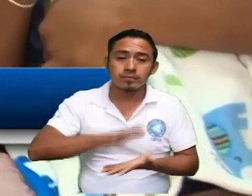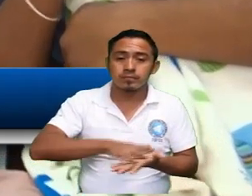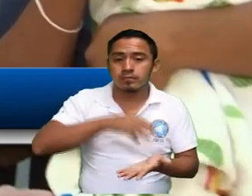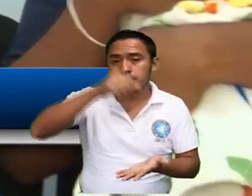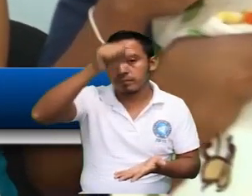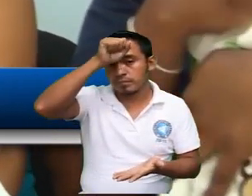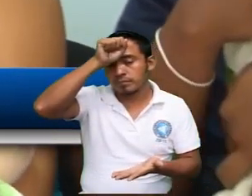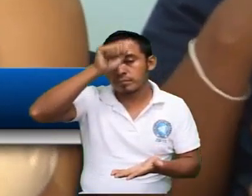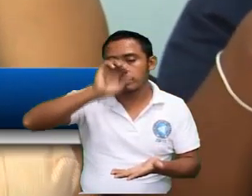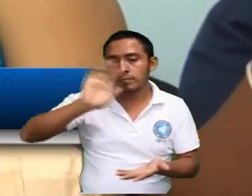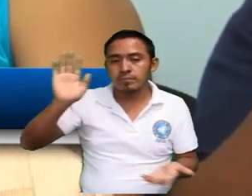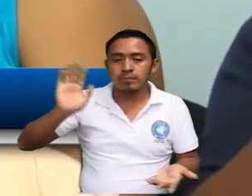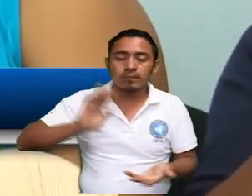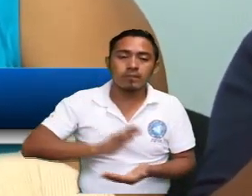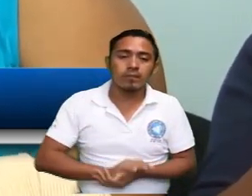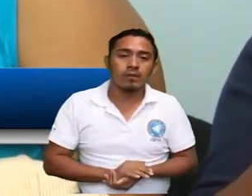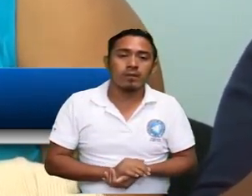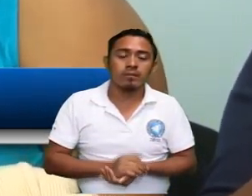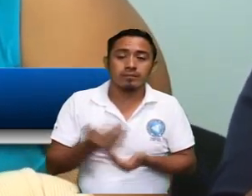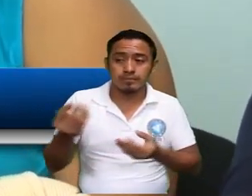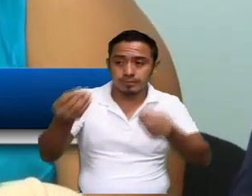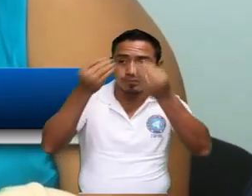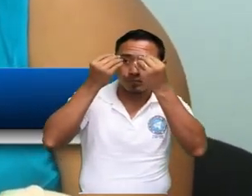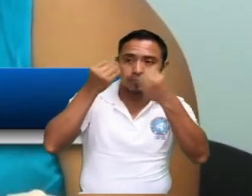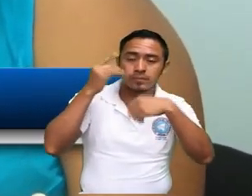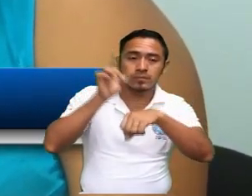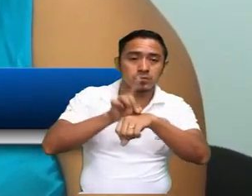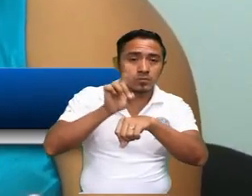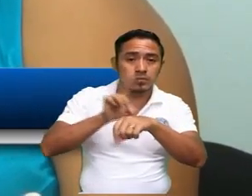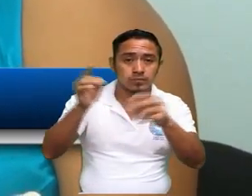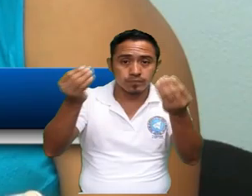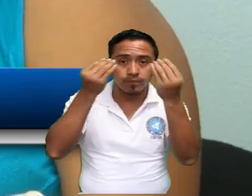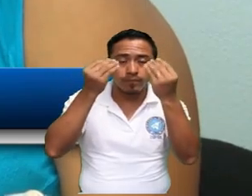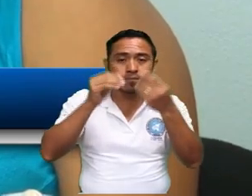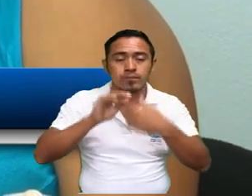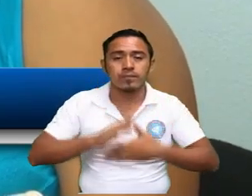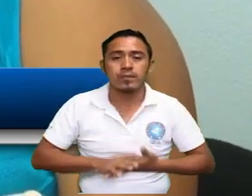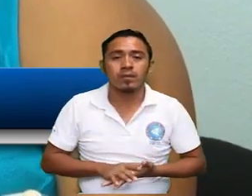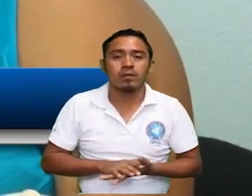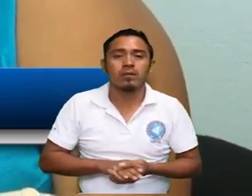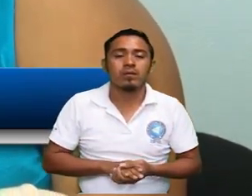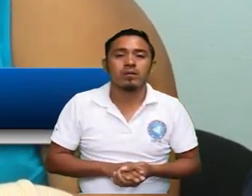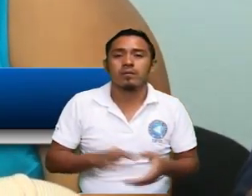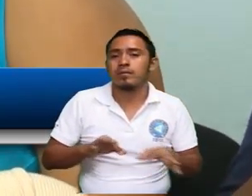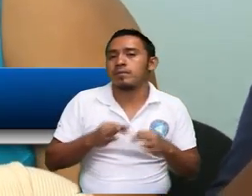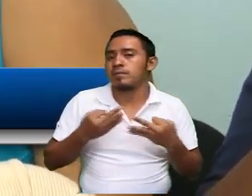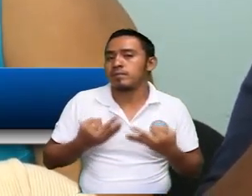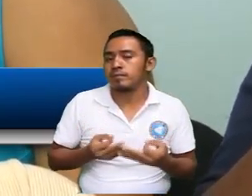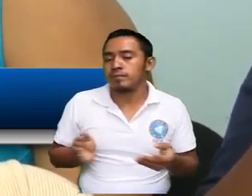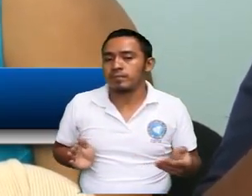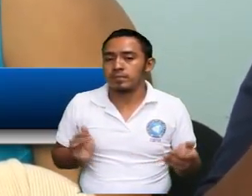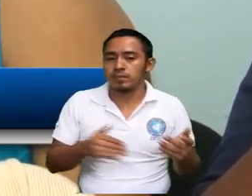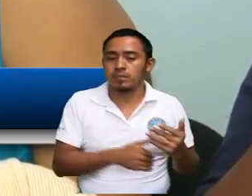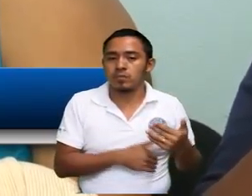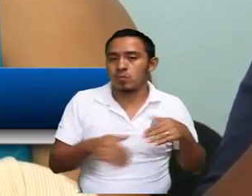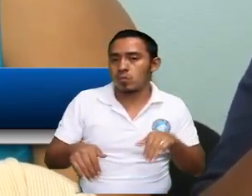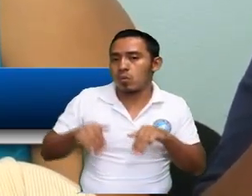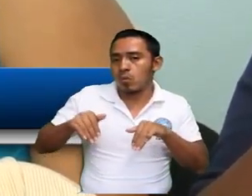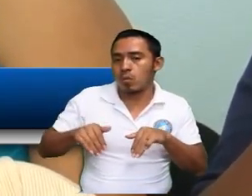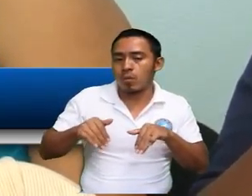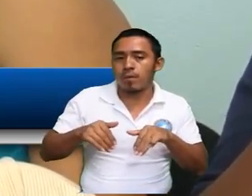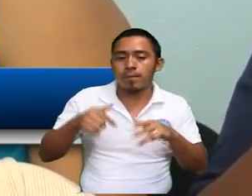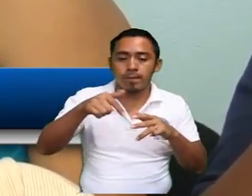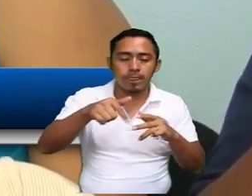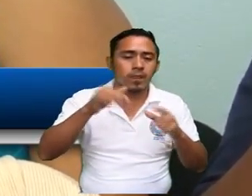¿verdad? A como uno le van enseñando los doctores. Y pues la familia Canguro me ha ayudado bastante. Es